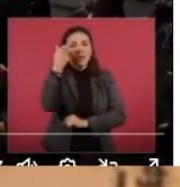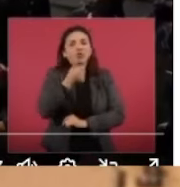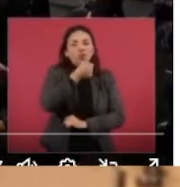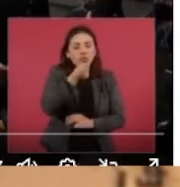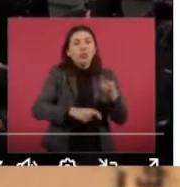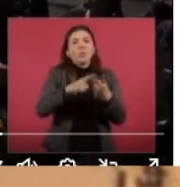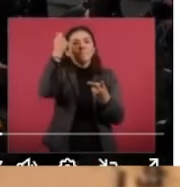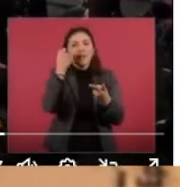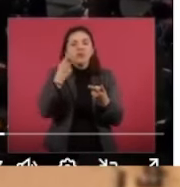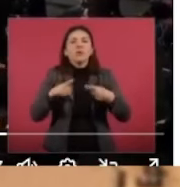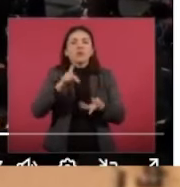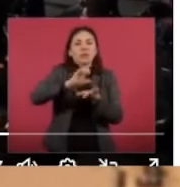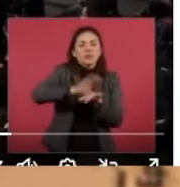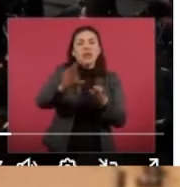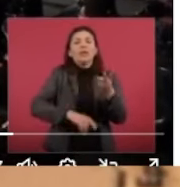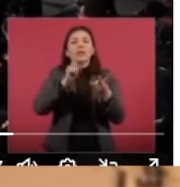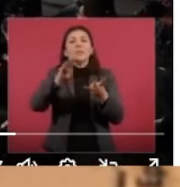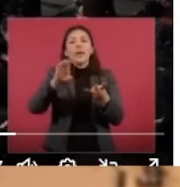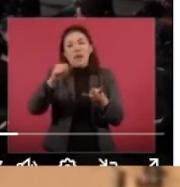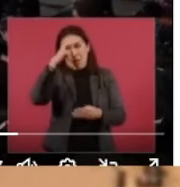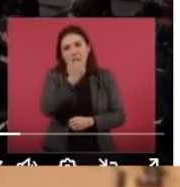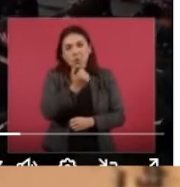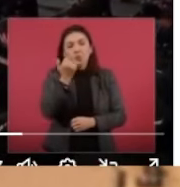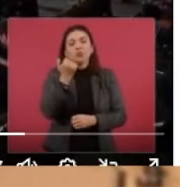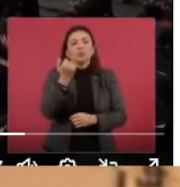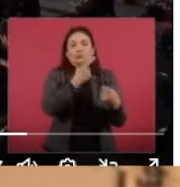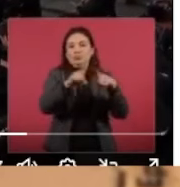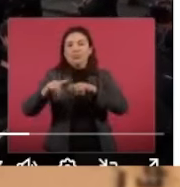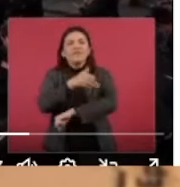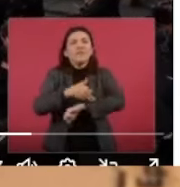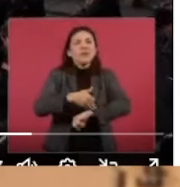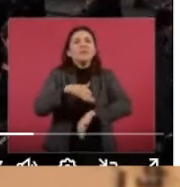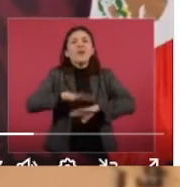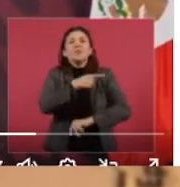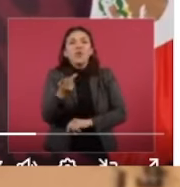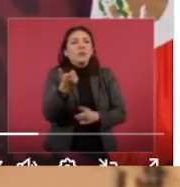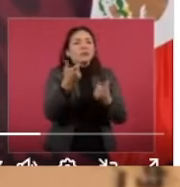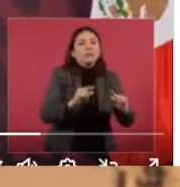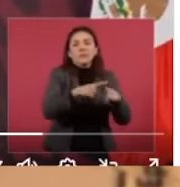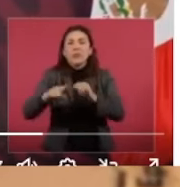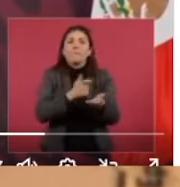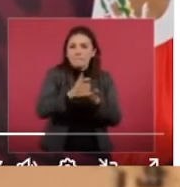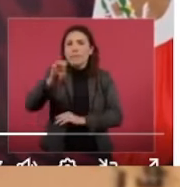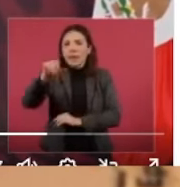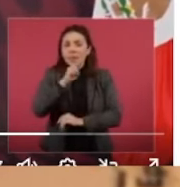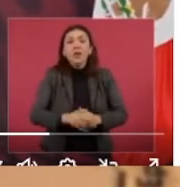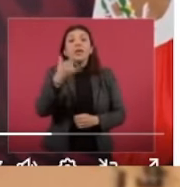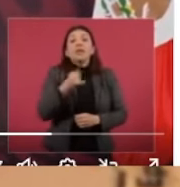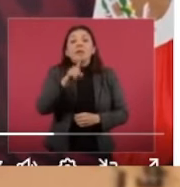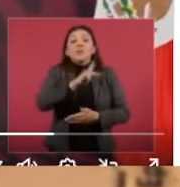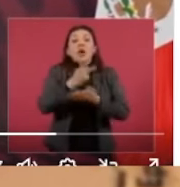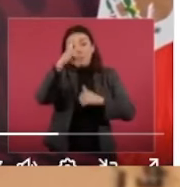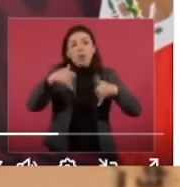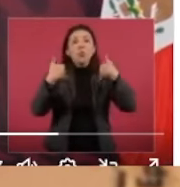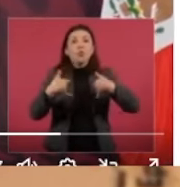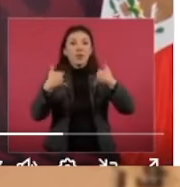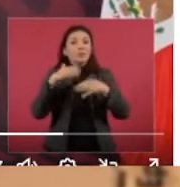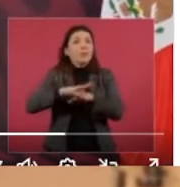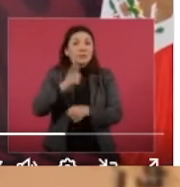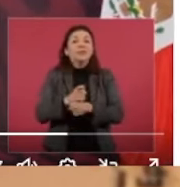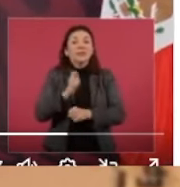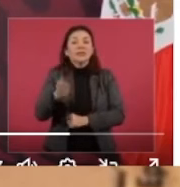pensiones a personas con discapacidad las becas para estudiantes de familias de escasos recursos económicos y también los programas a los jóvenes